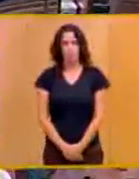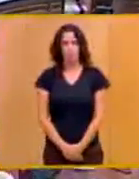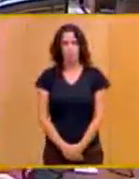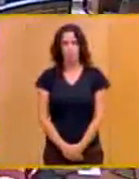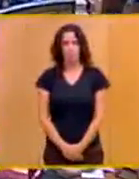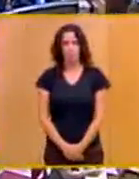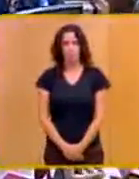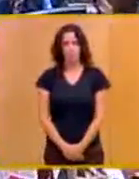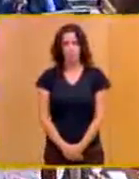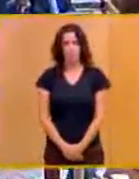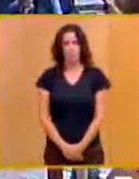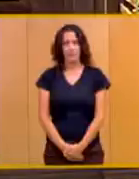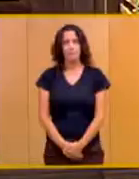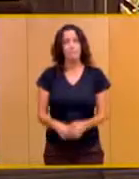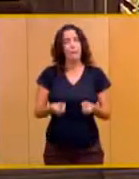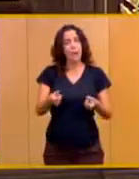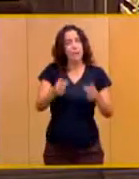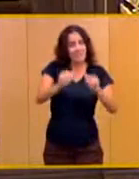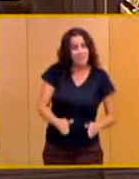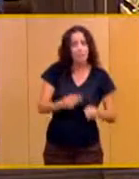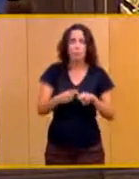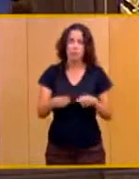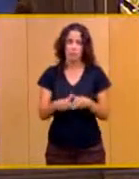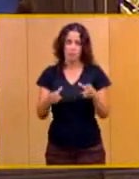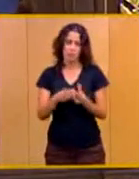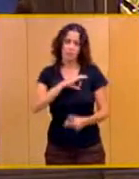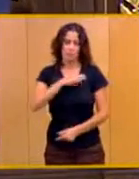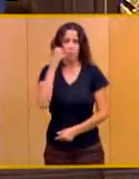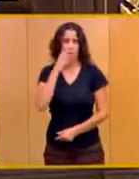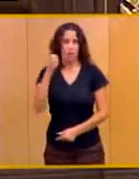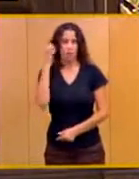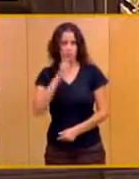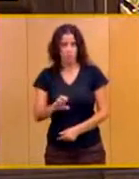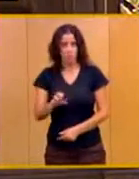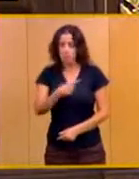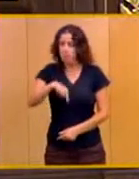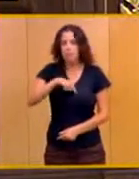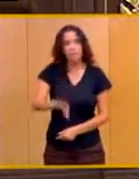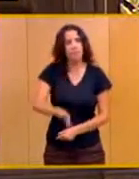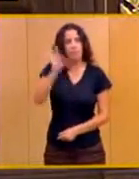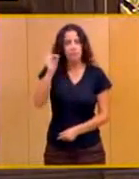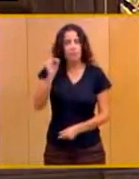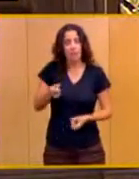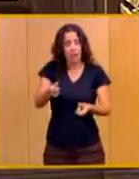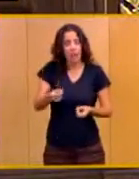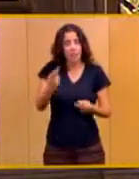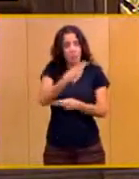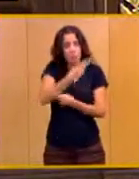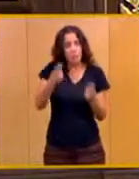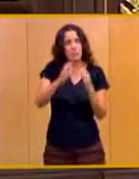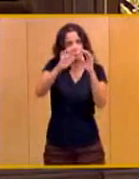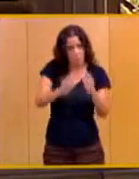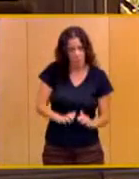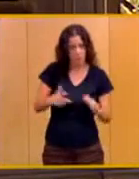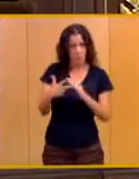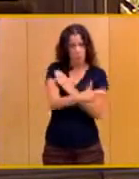Austeridad y política social, señor Rajoy. Hemos tenido que tomar una decisión de recorte del gasto público, una decisión difícil y